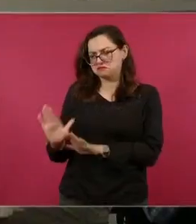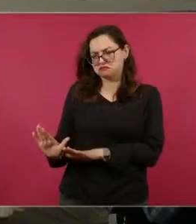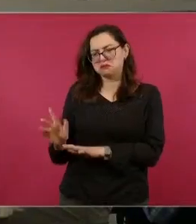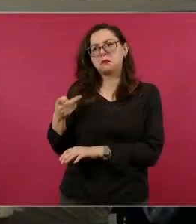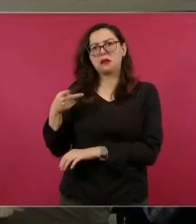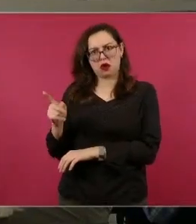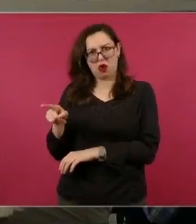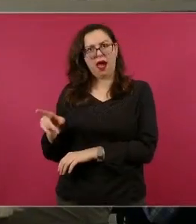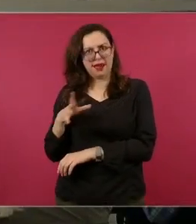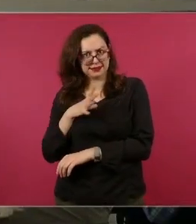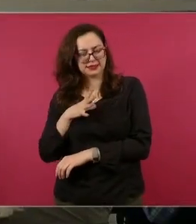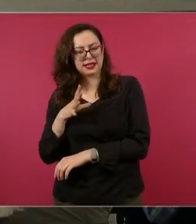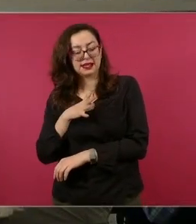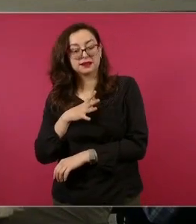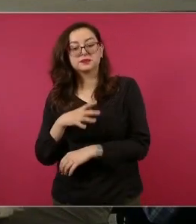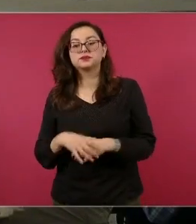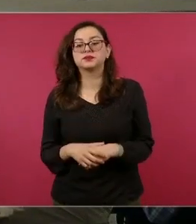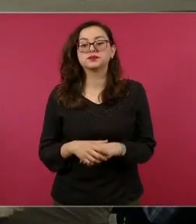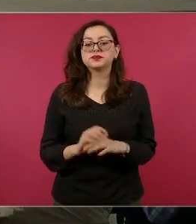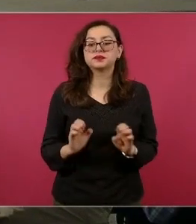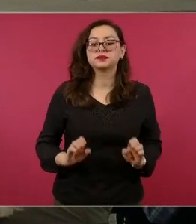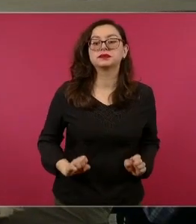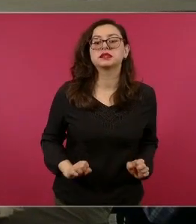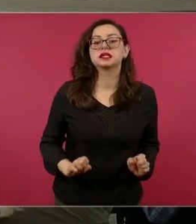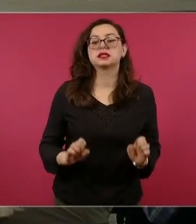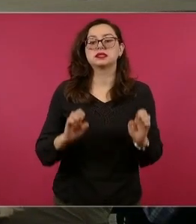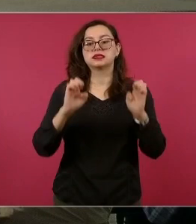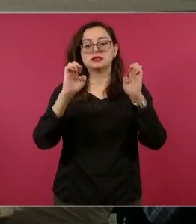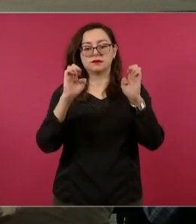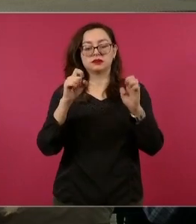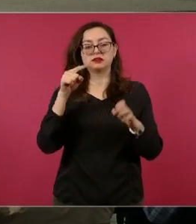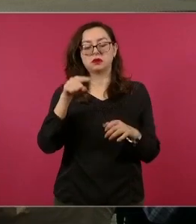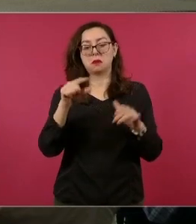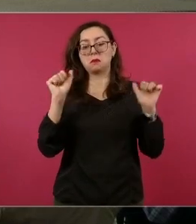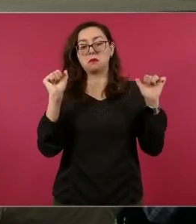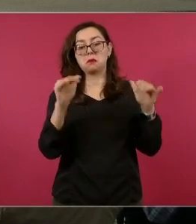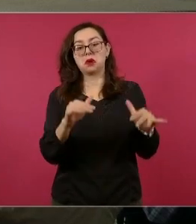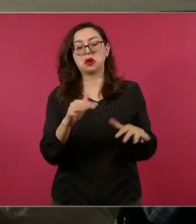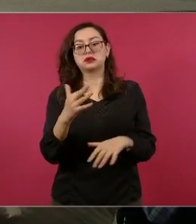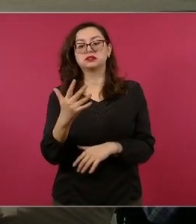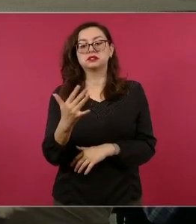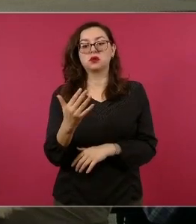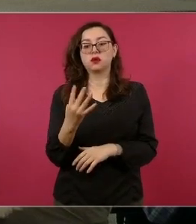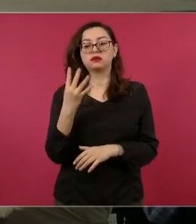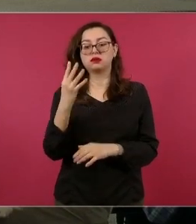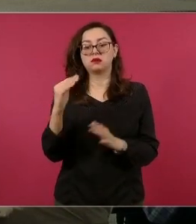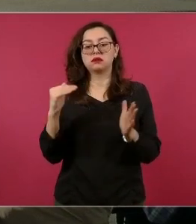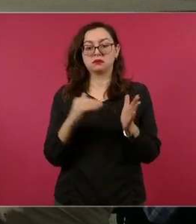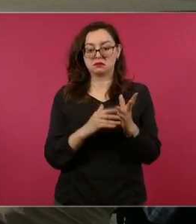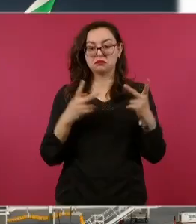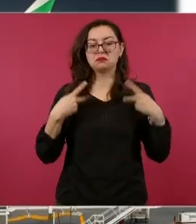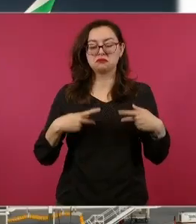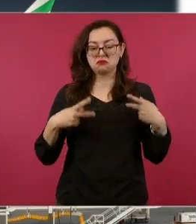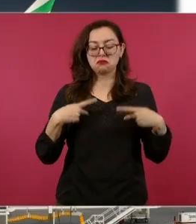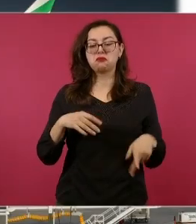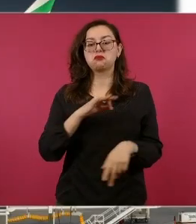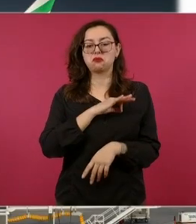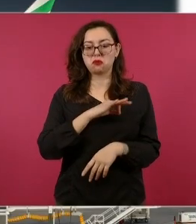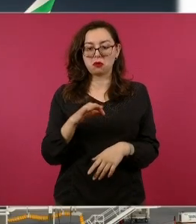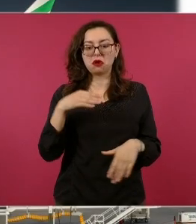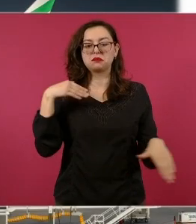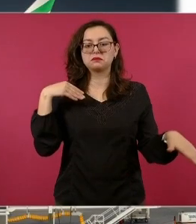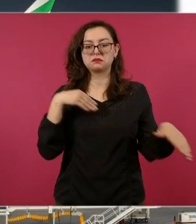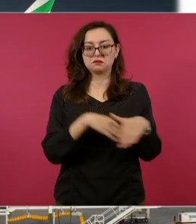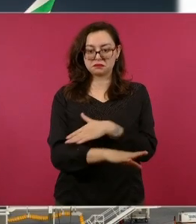La capacidad del edificio terminal es para manejar hasta 54 mil pasajeros.